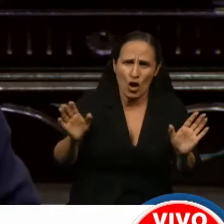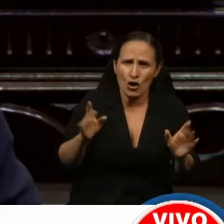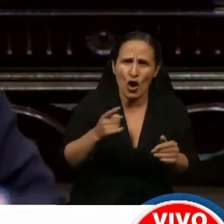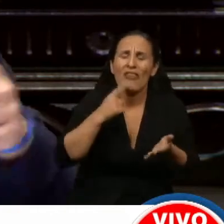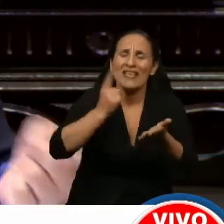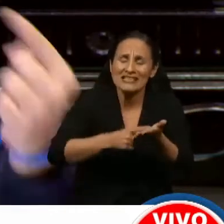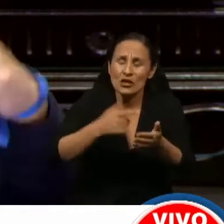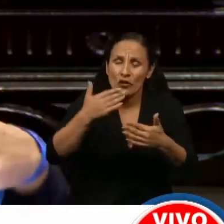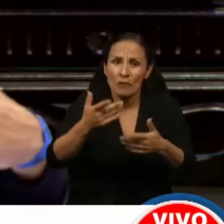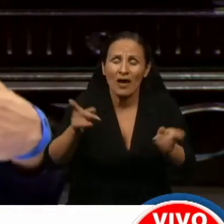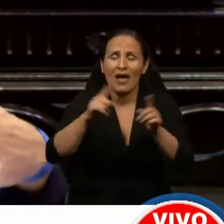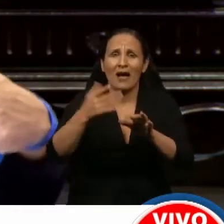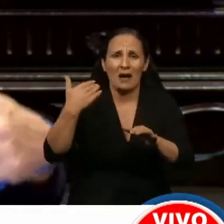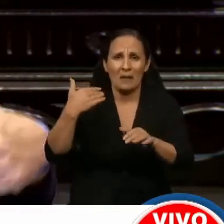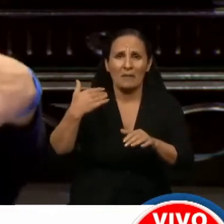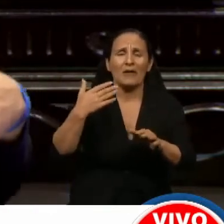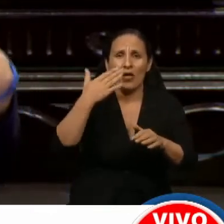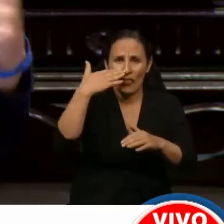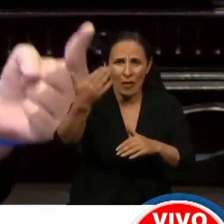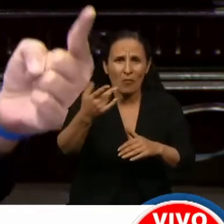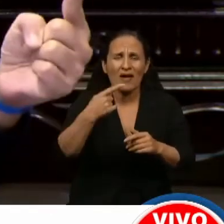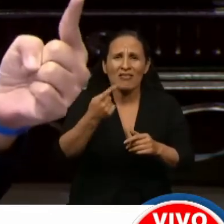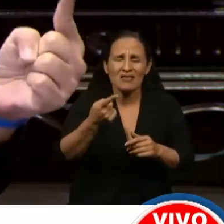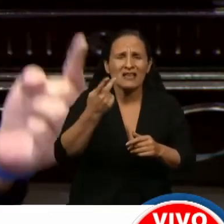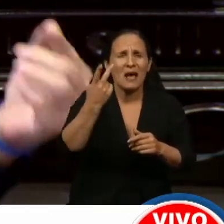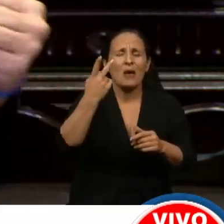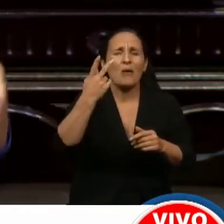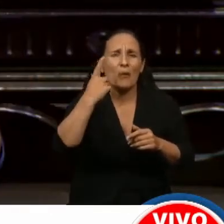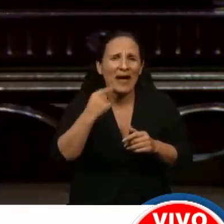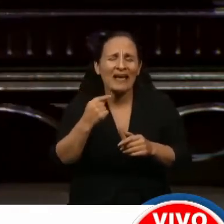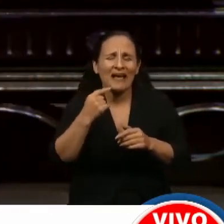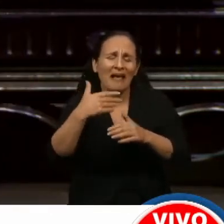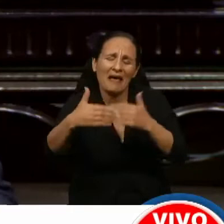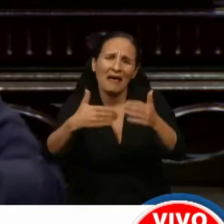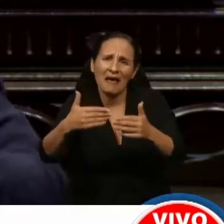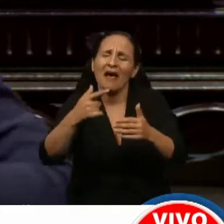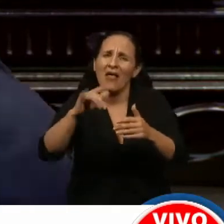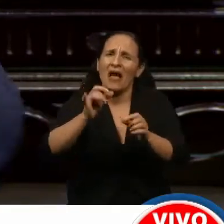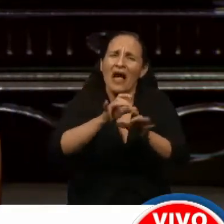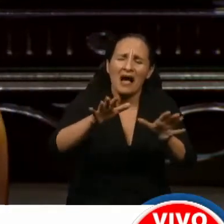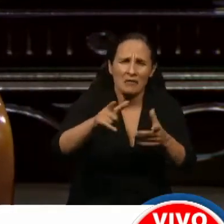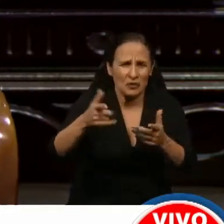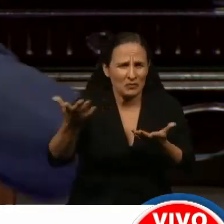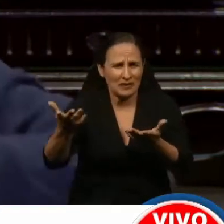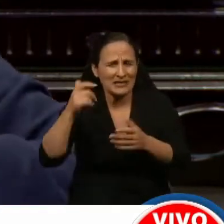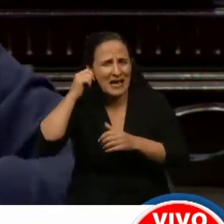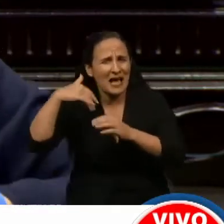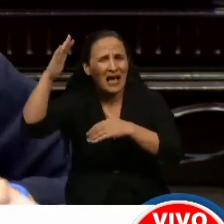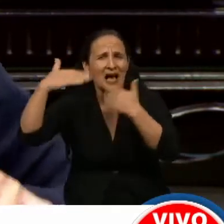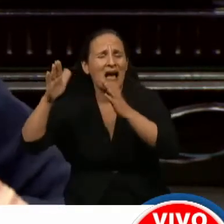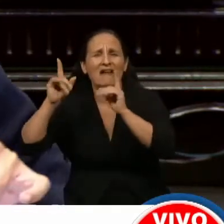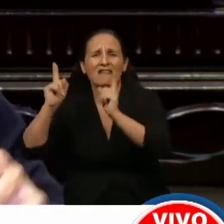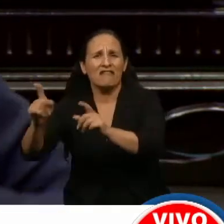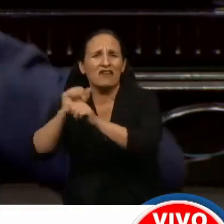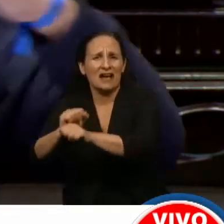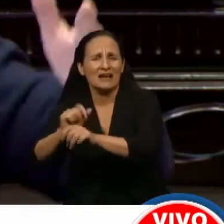con la medida, pero a los 20 días nos empiezan a decir que vivimos una infectadura. O sea, la idea primaria es encerrar a los adultos y a las adultas mayores en un departamento